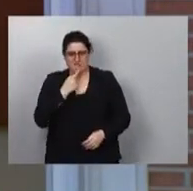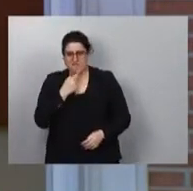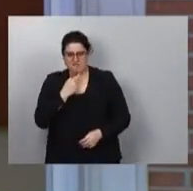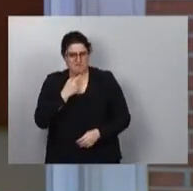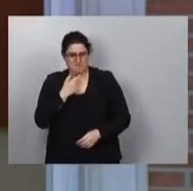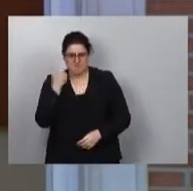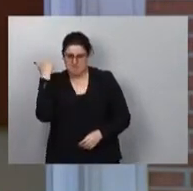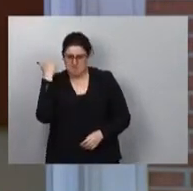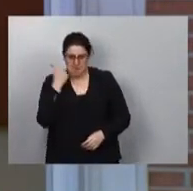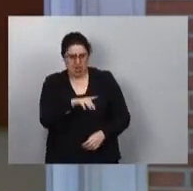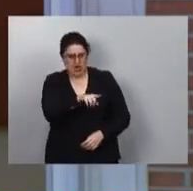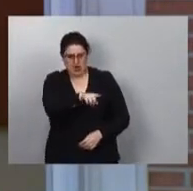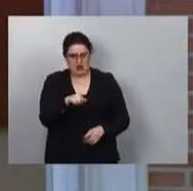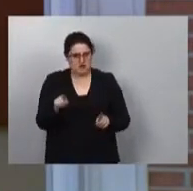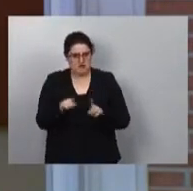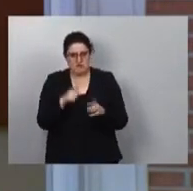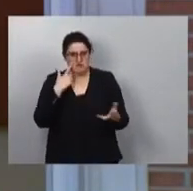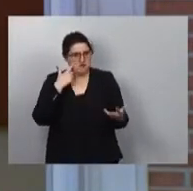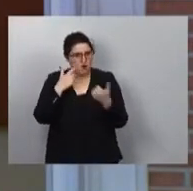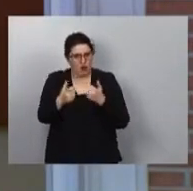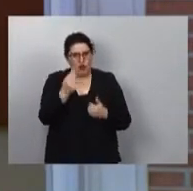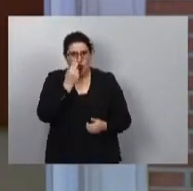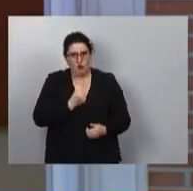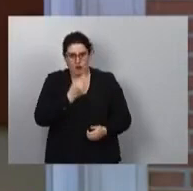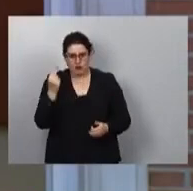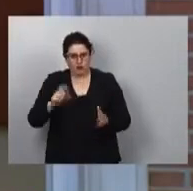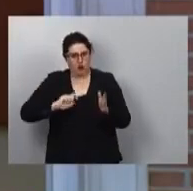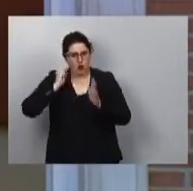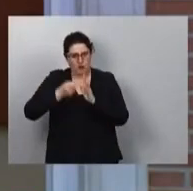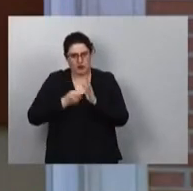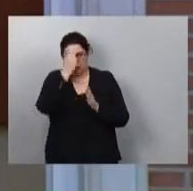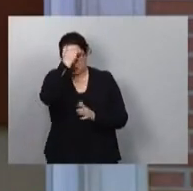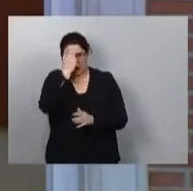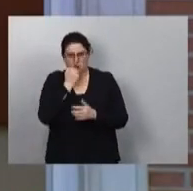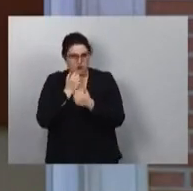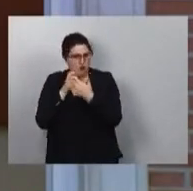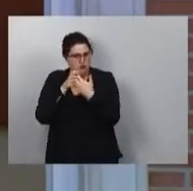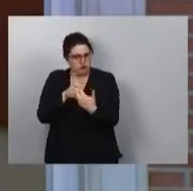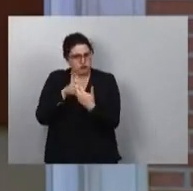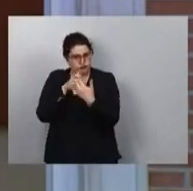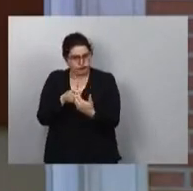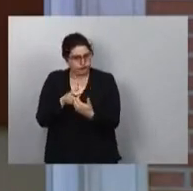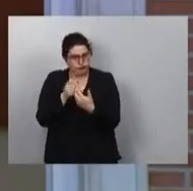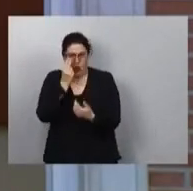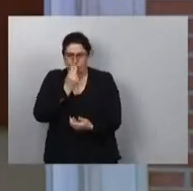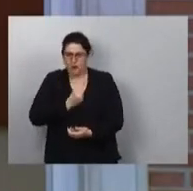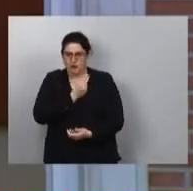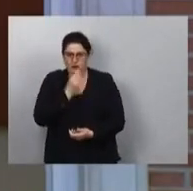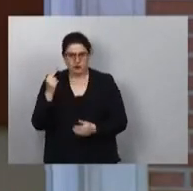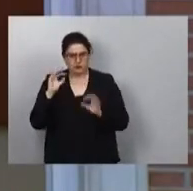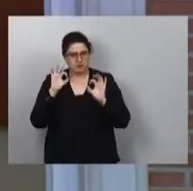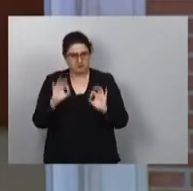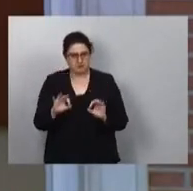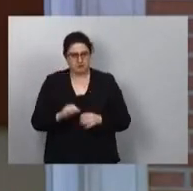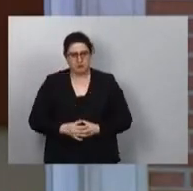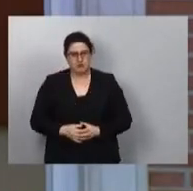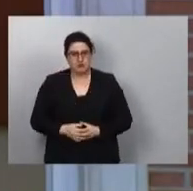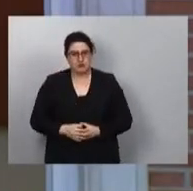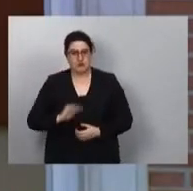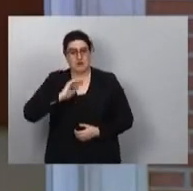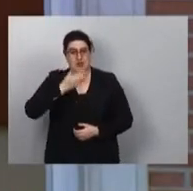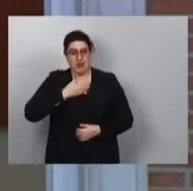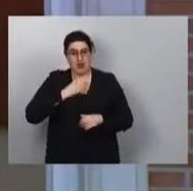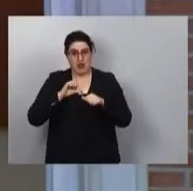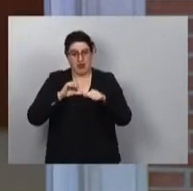básicamente los están pintando le están poniendo algunas protecciones adicionales es una absoluta vergüenza que se vaya a mandar este material Eh y